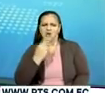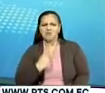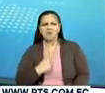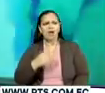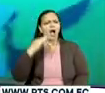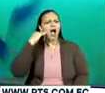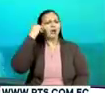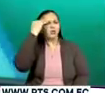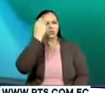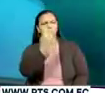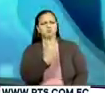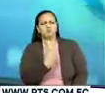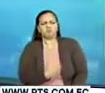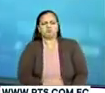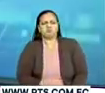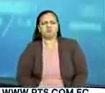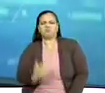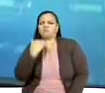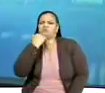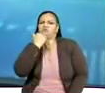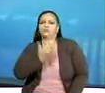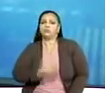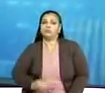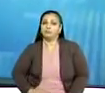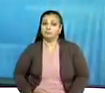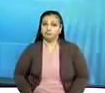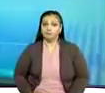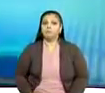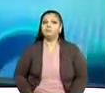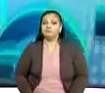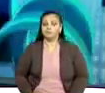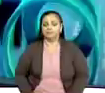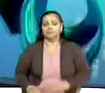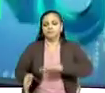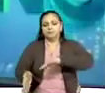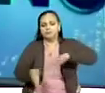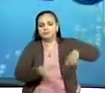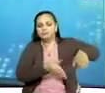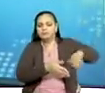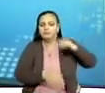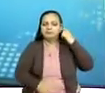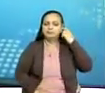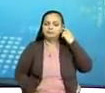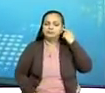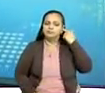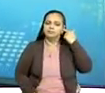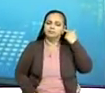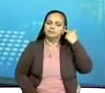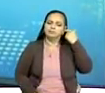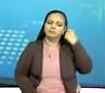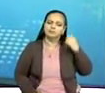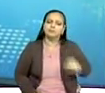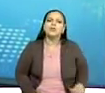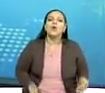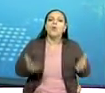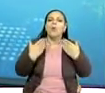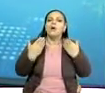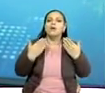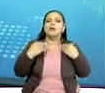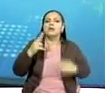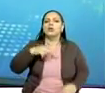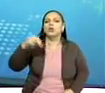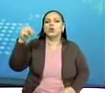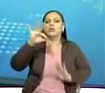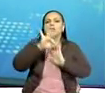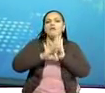información. Un sujeto fue detenido tras una inspección de la Policía Nacional en el sector de la Florida. Esto es en